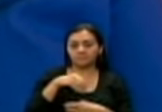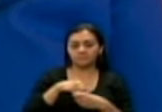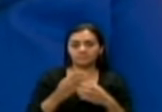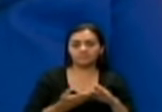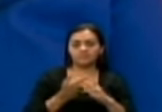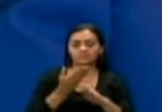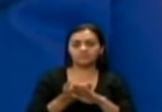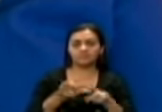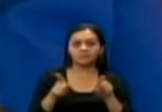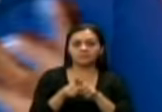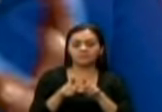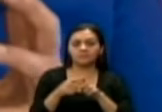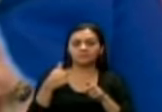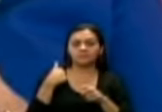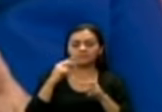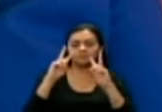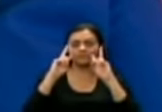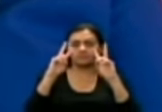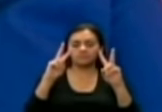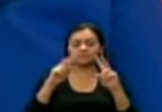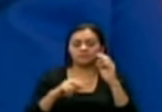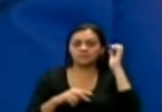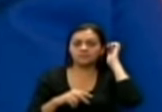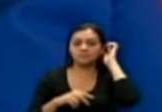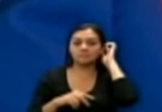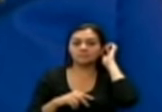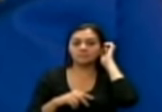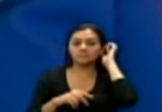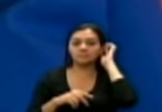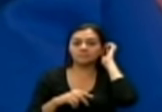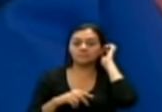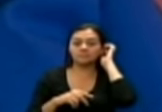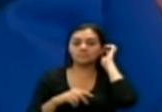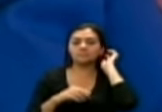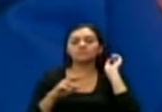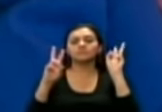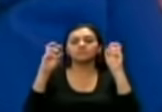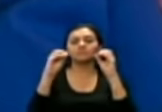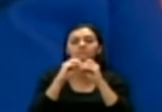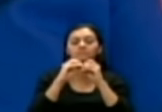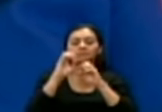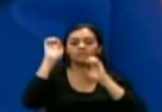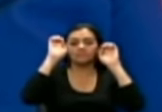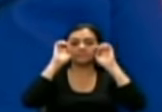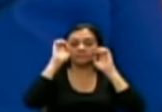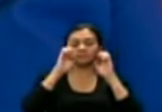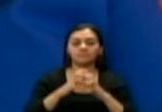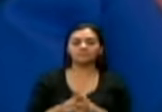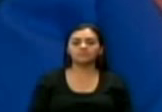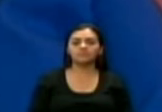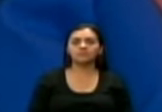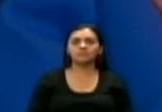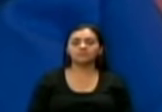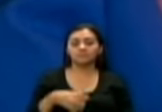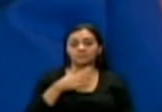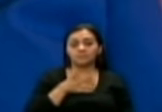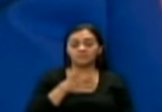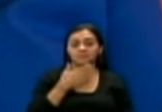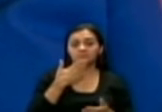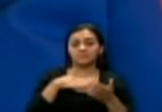plantea aspectos de coyuntura y aspectos más estratégicos a largo plazo. Yo, por ejemplo, estuve